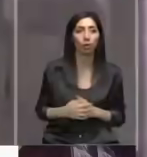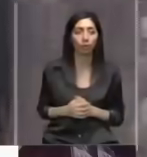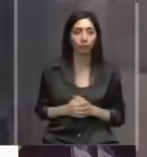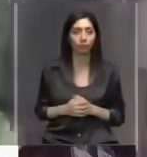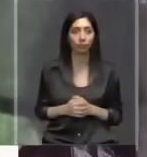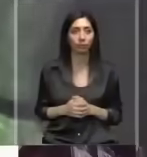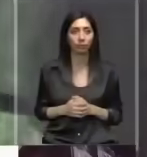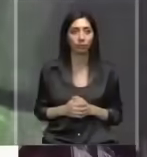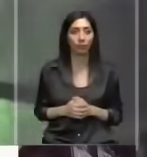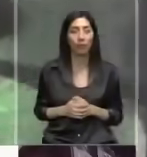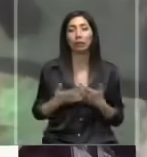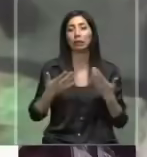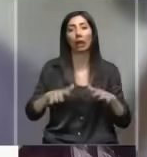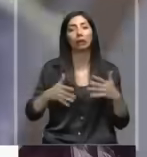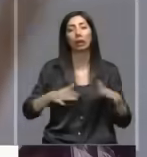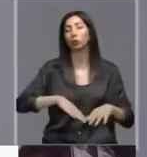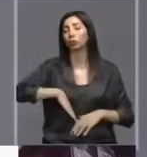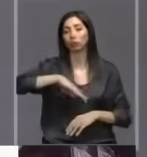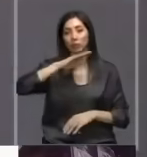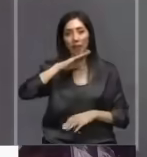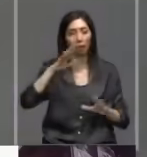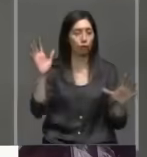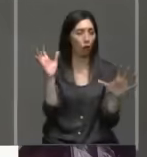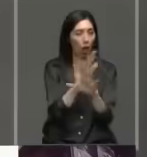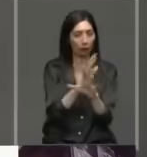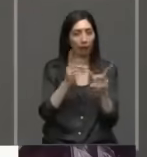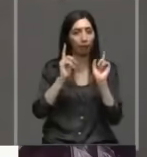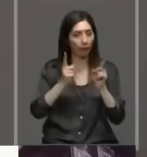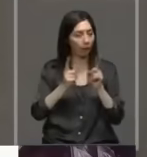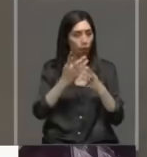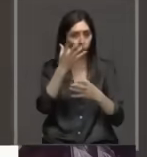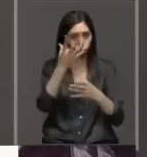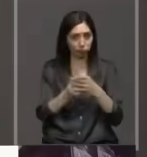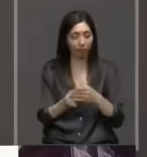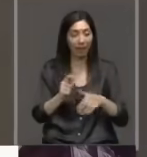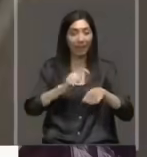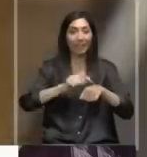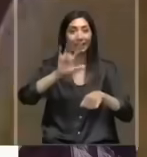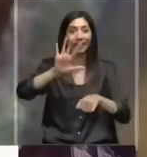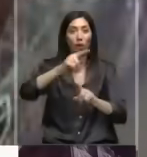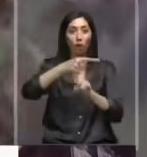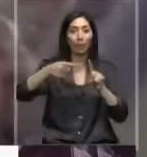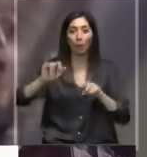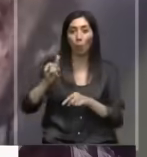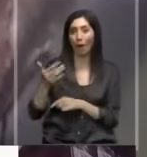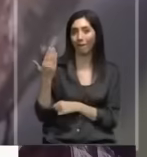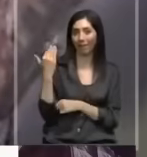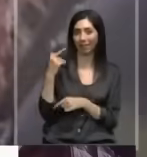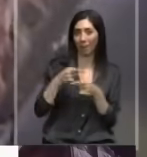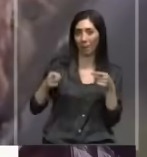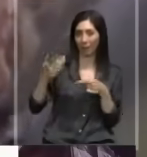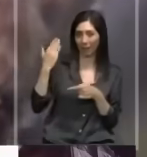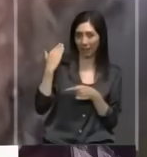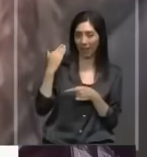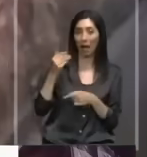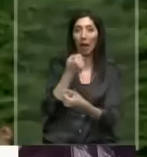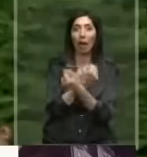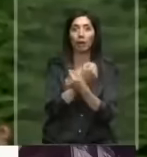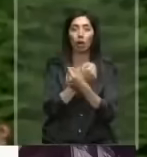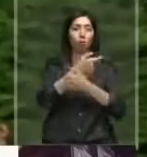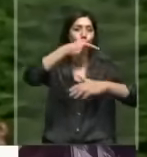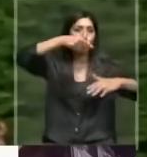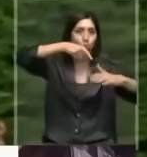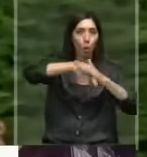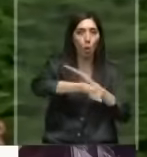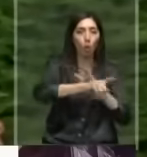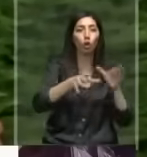Ya estaba bueno. La espiral de violencia tenía que parar. 5:30 de la mañana del jueves pasado y Carabineros atacó el corazón de los cholas.